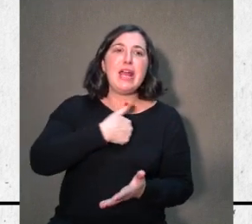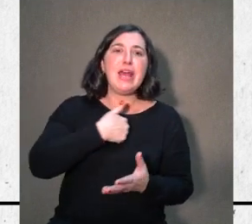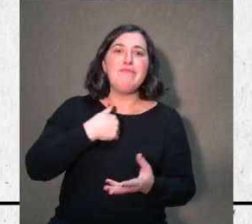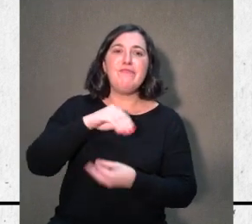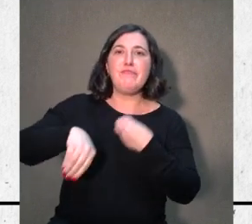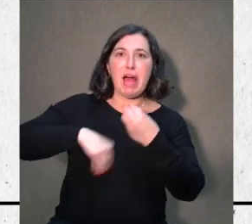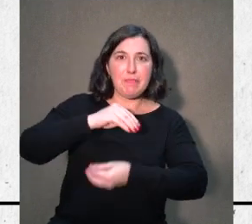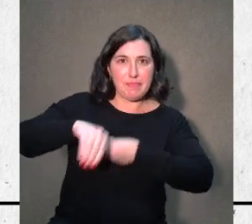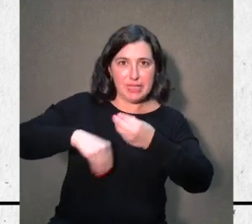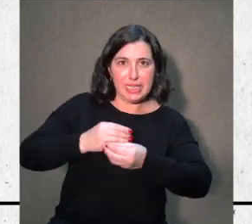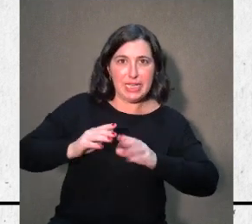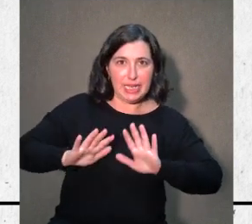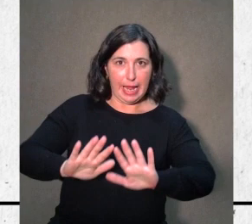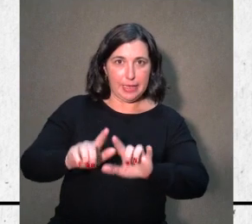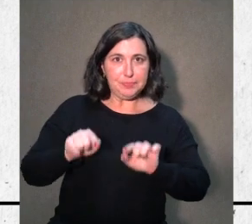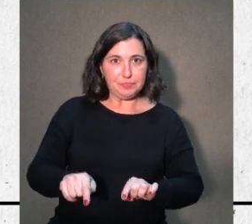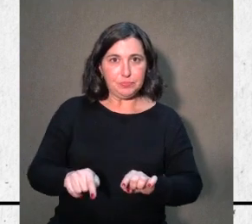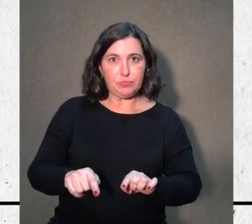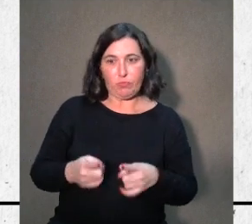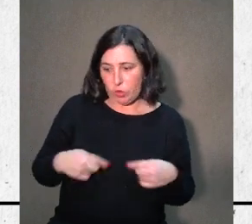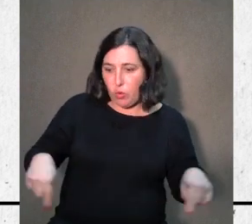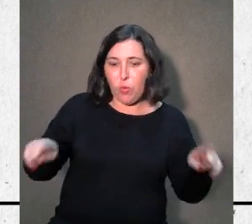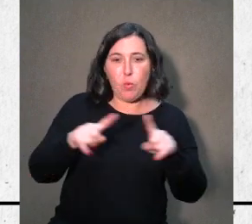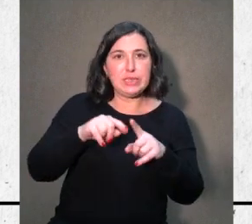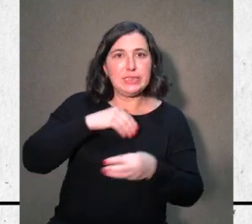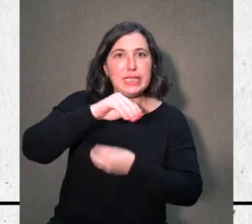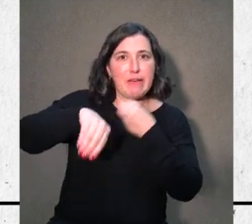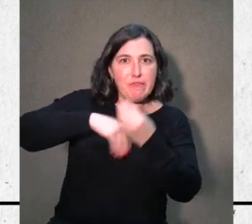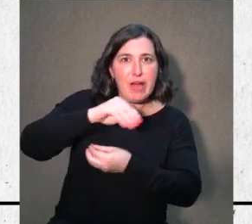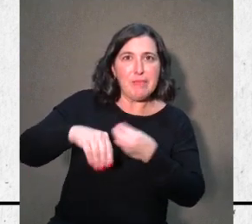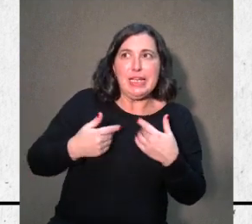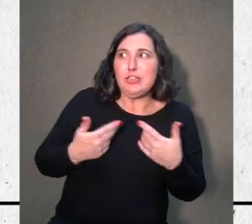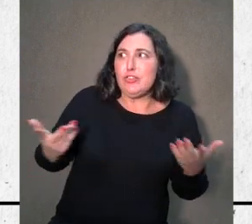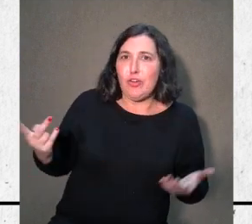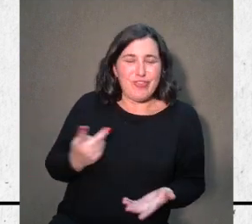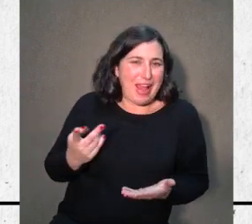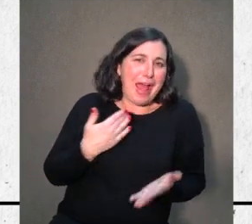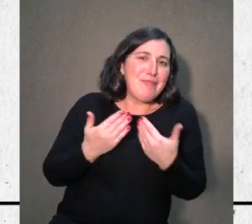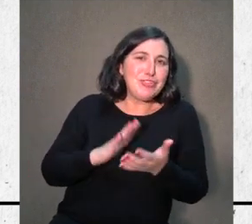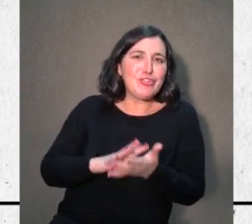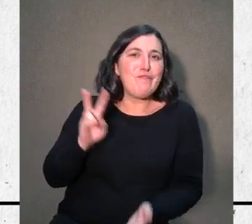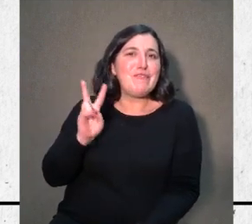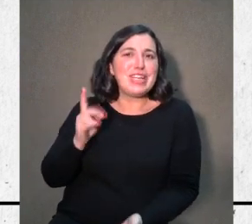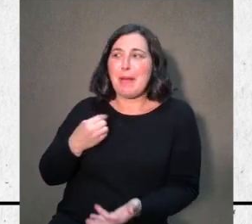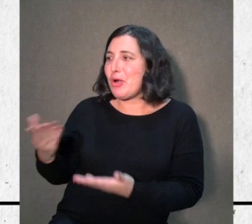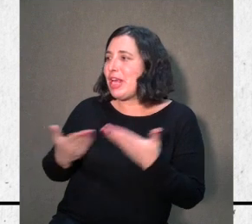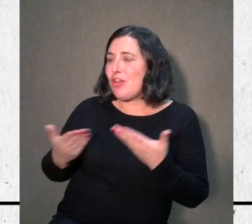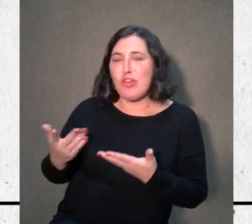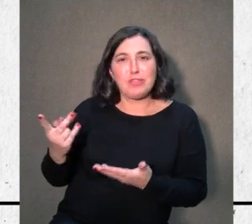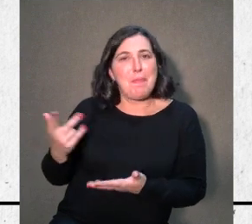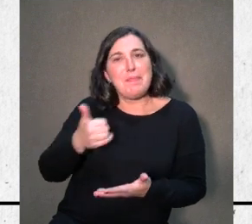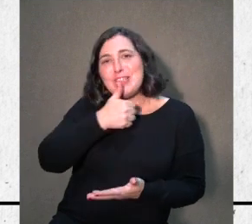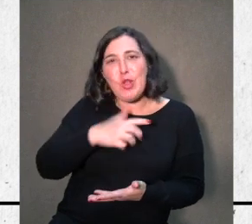familia en el camino. Que bueno, que nuestras familias, yo estoy hablando un poco de Virginia y mío porque tenemos una historia bastante parecida,